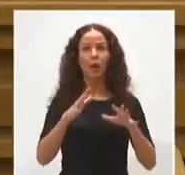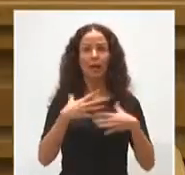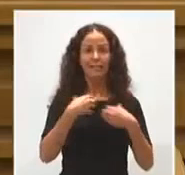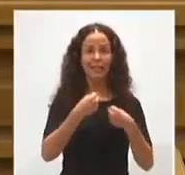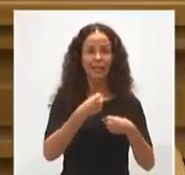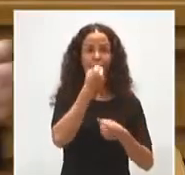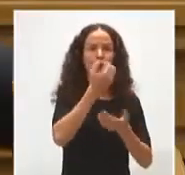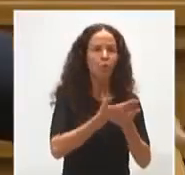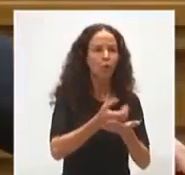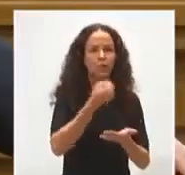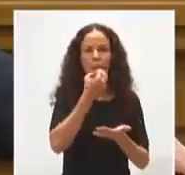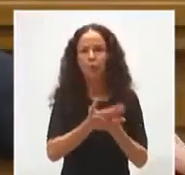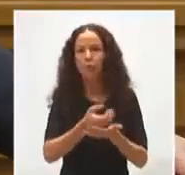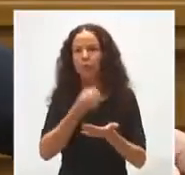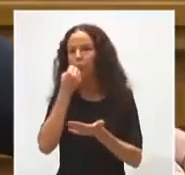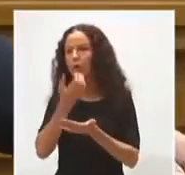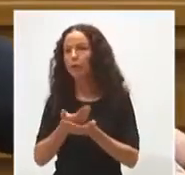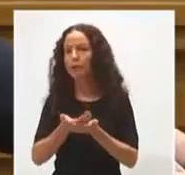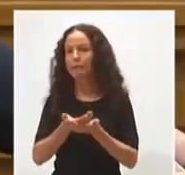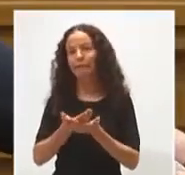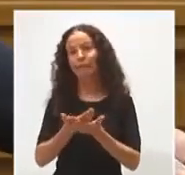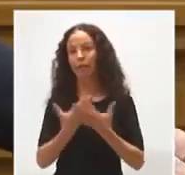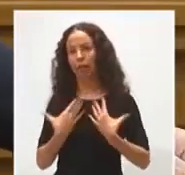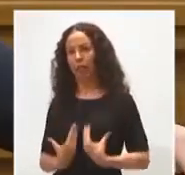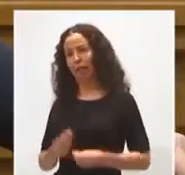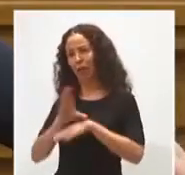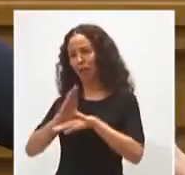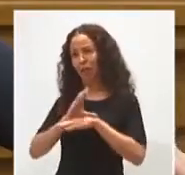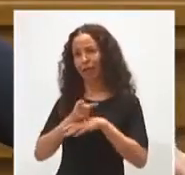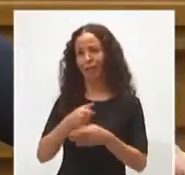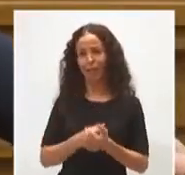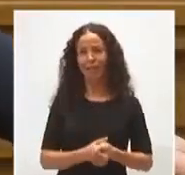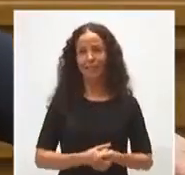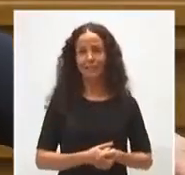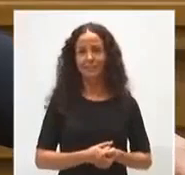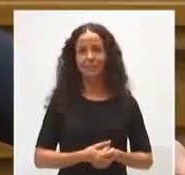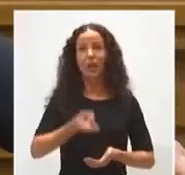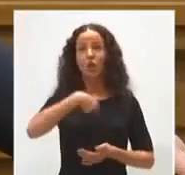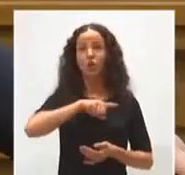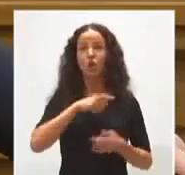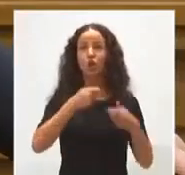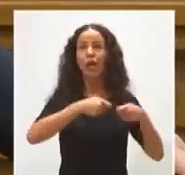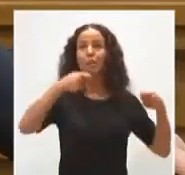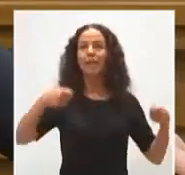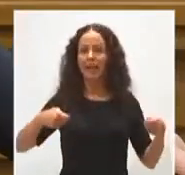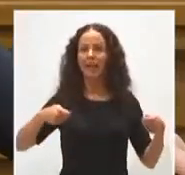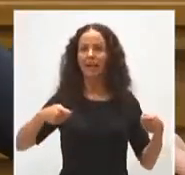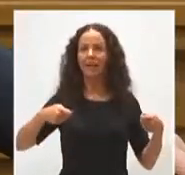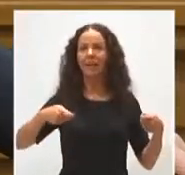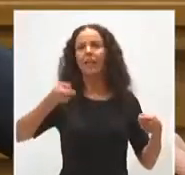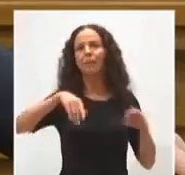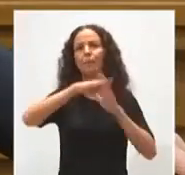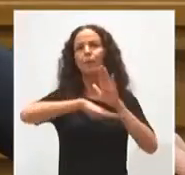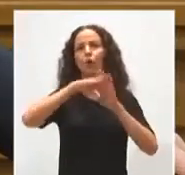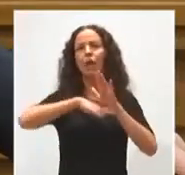hacer propuestas para disgusto del consejero de hacienda vamos a ampliar como les decía el programa